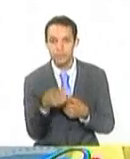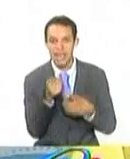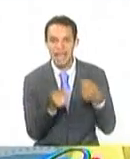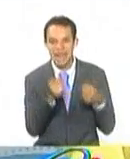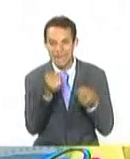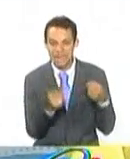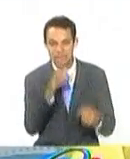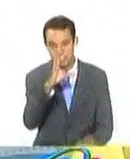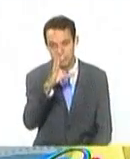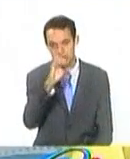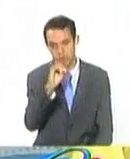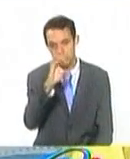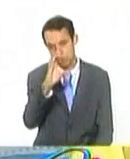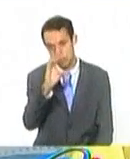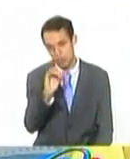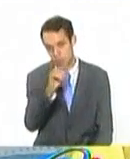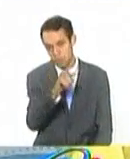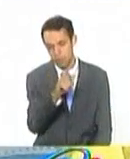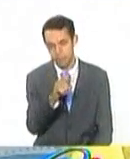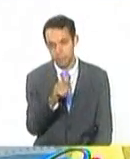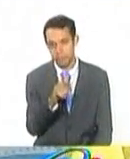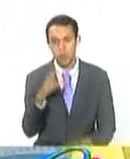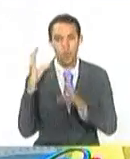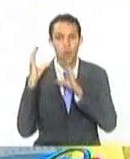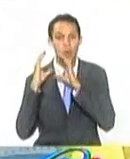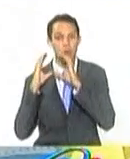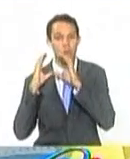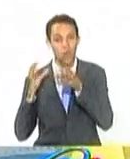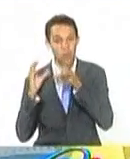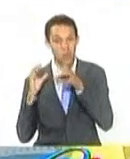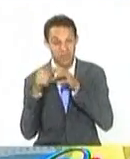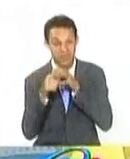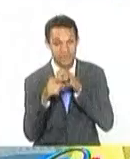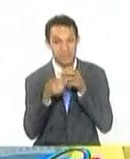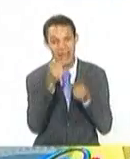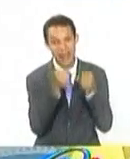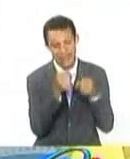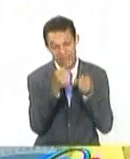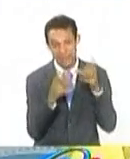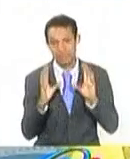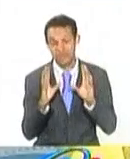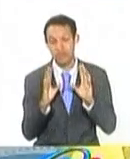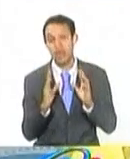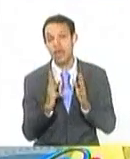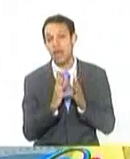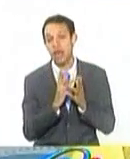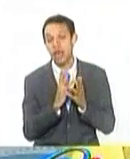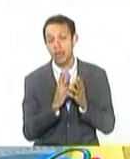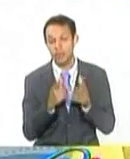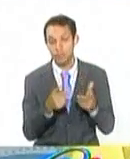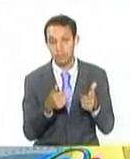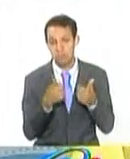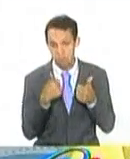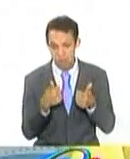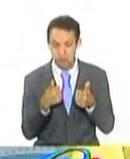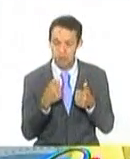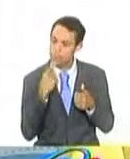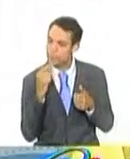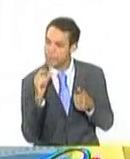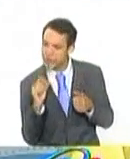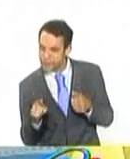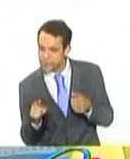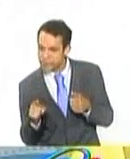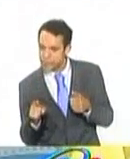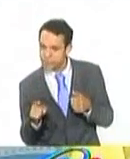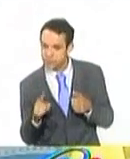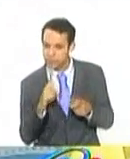toma leche para lograr la proteína pero pues leche de coco me imagino que es agua con coco y listo la leche de coco es de